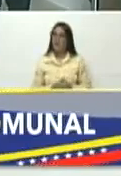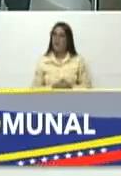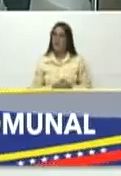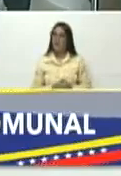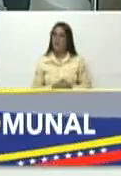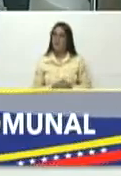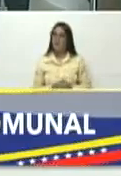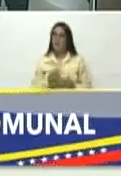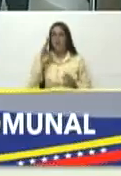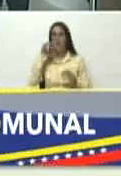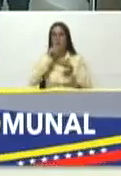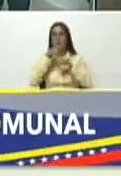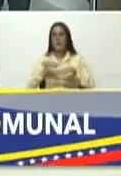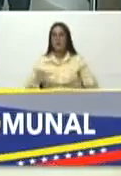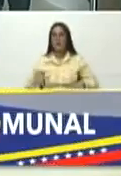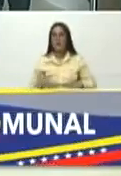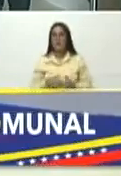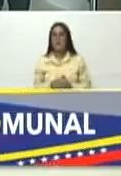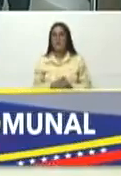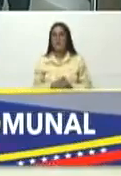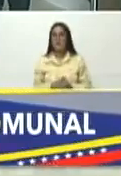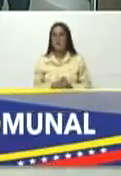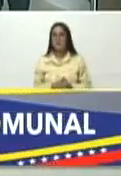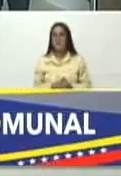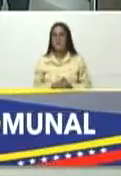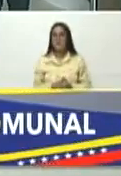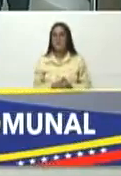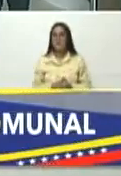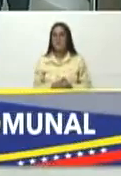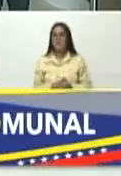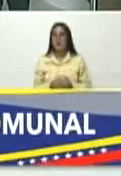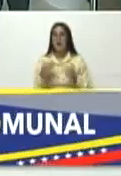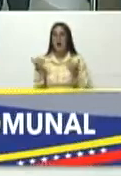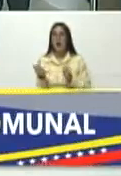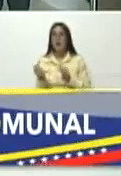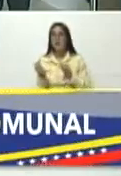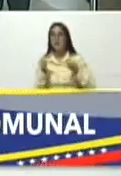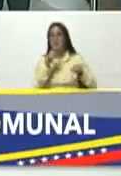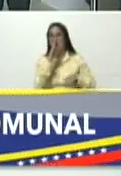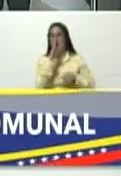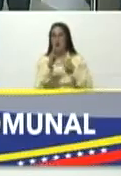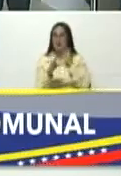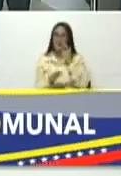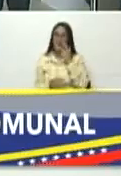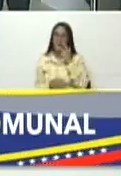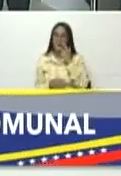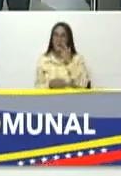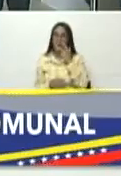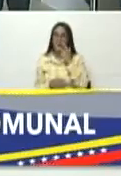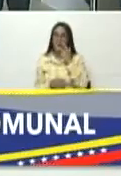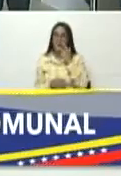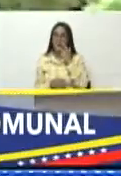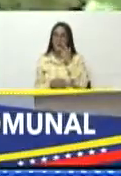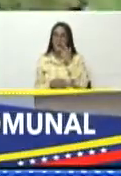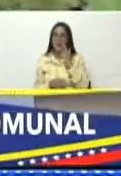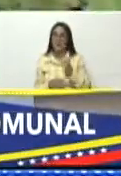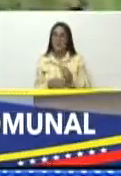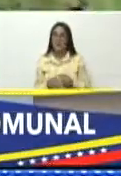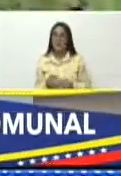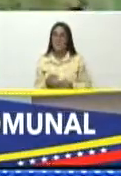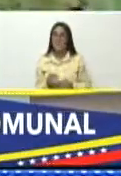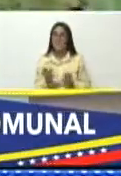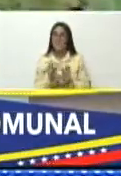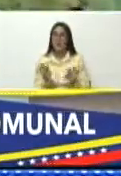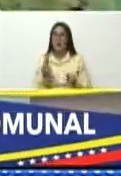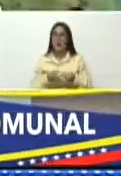Bueno, que Dios me lo bendiga por allá, en Ciudad Caribia. Y de Ciudad Caribia nos vamos directamente a Palo Negro, Estado